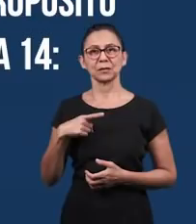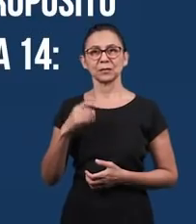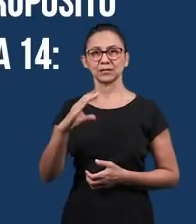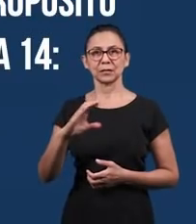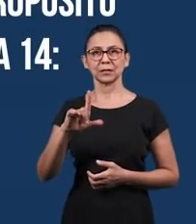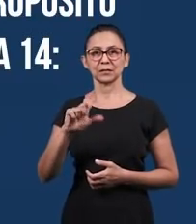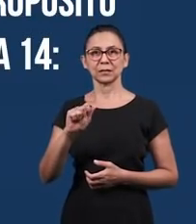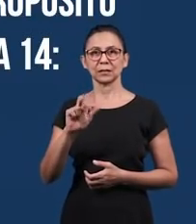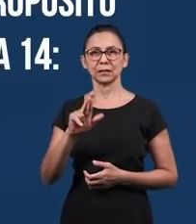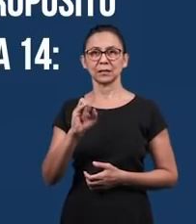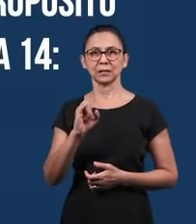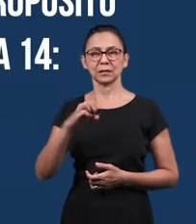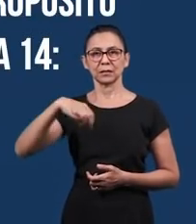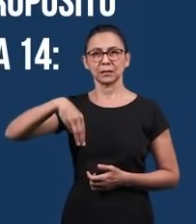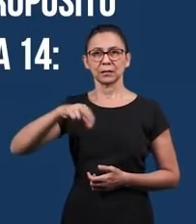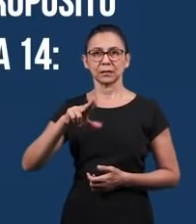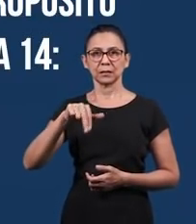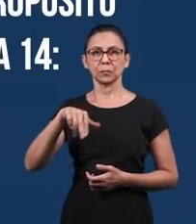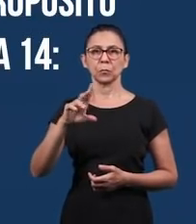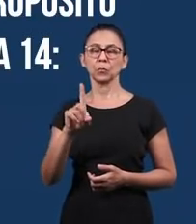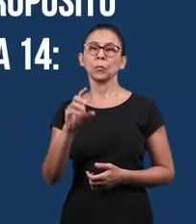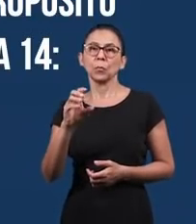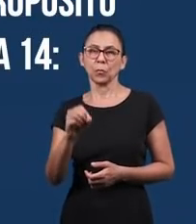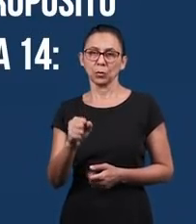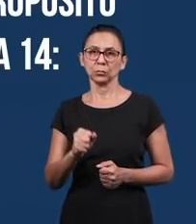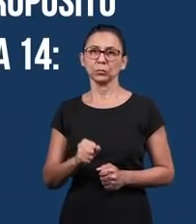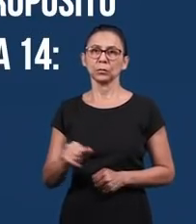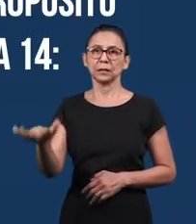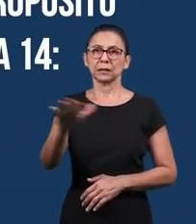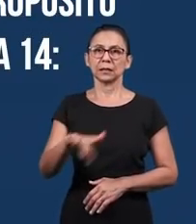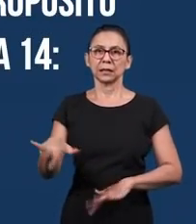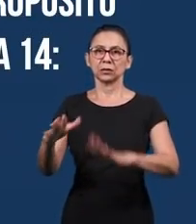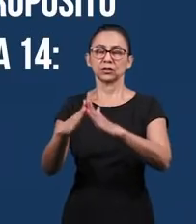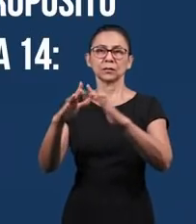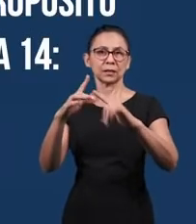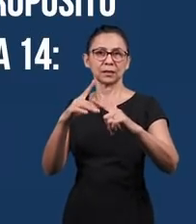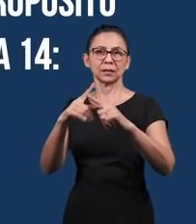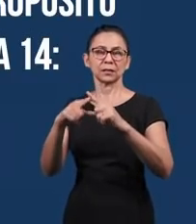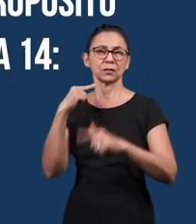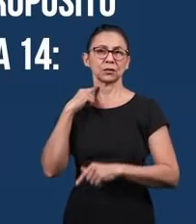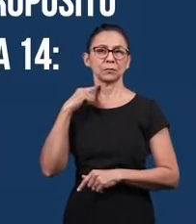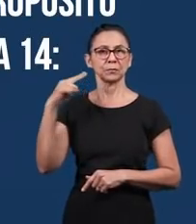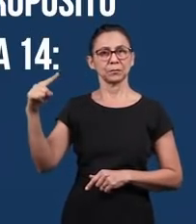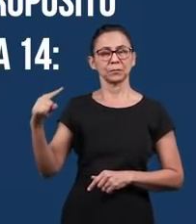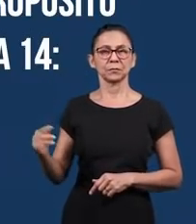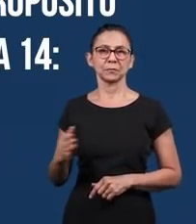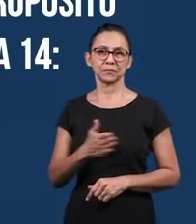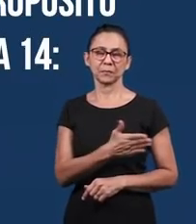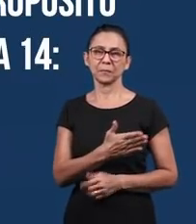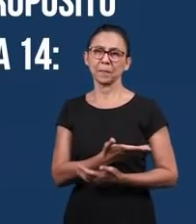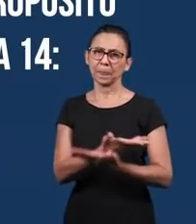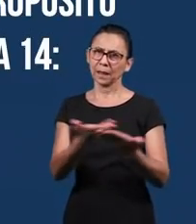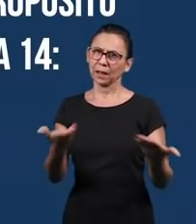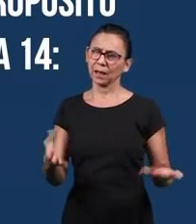pastor Clarimundo Vicente de Paulo a los hermanos de la iglesia del barrio Florencia en Ribeirão das Neves, Minas Gerais.